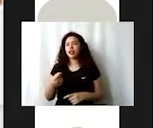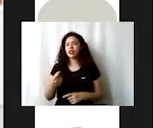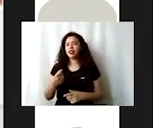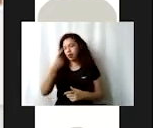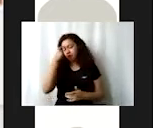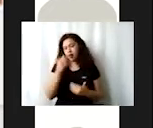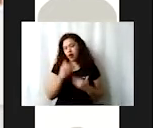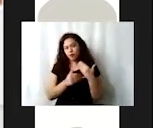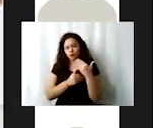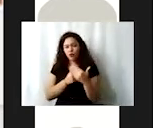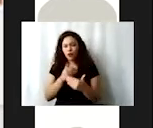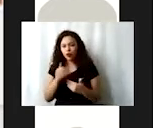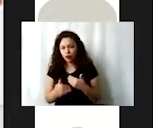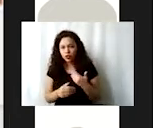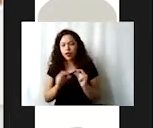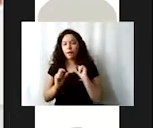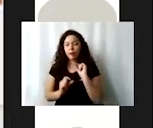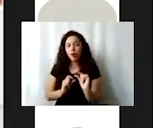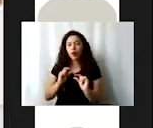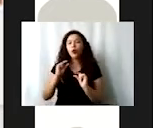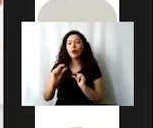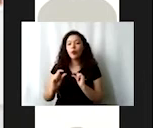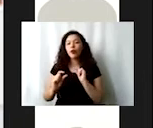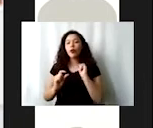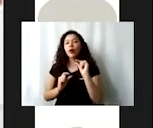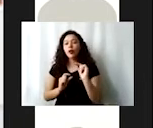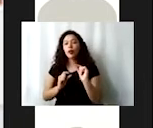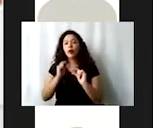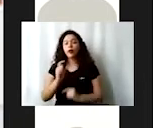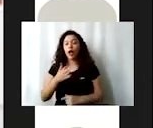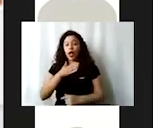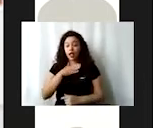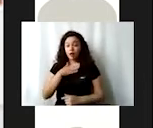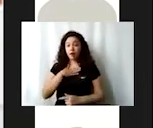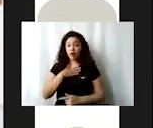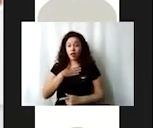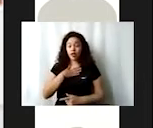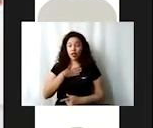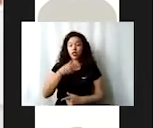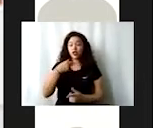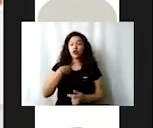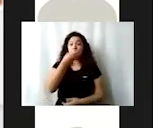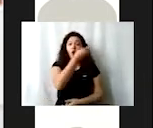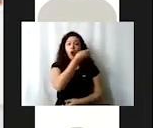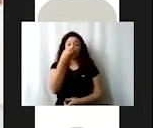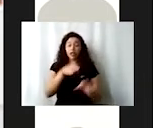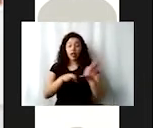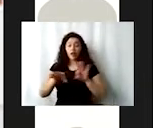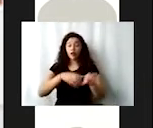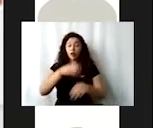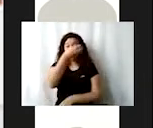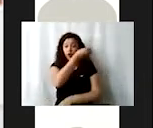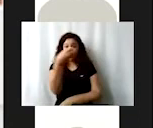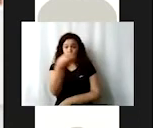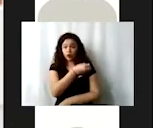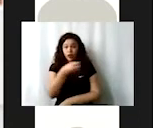proceso, es decir, esos paso a paso que me va a permitir a mí organizar el trabajo. ¿Y cómo lo